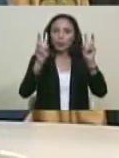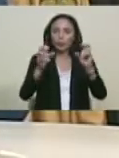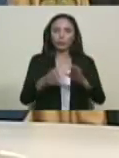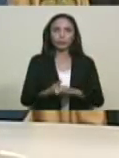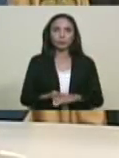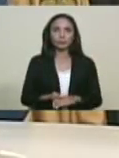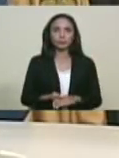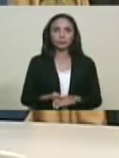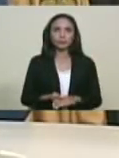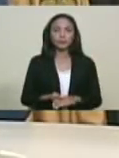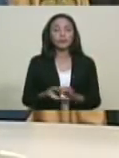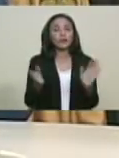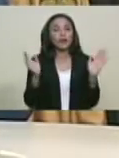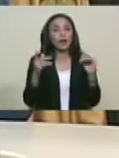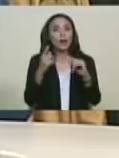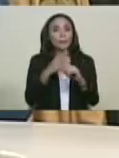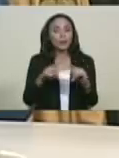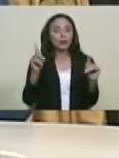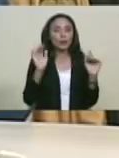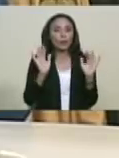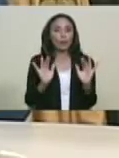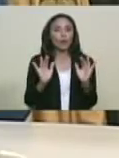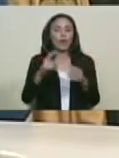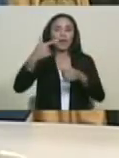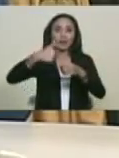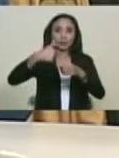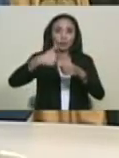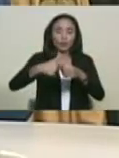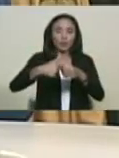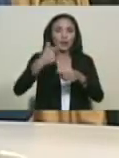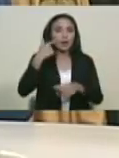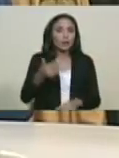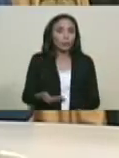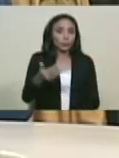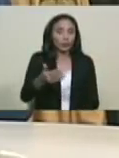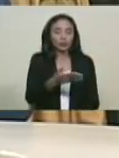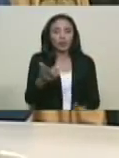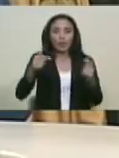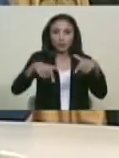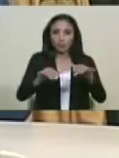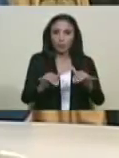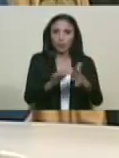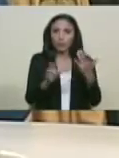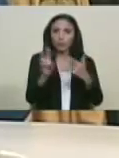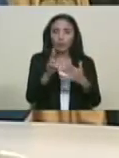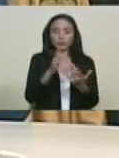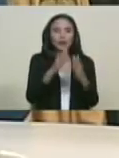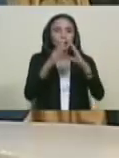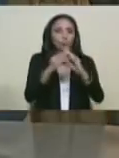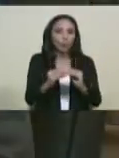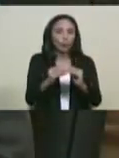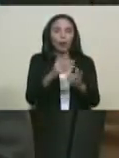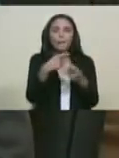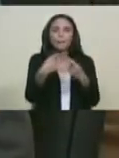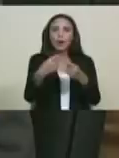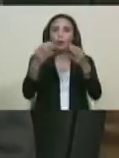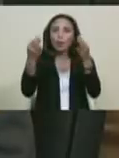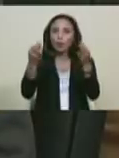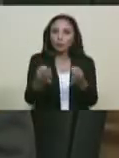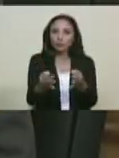gasolina y los hidrocarburos internos tienen que colocarse al precio